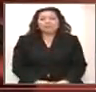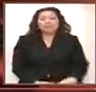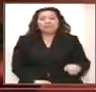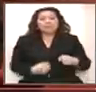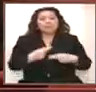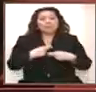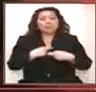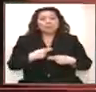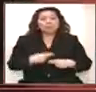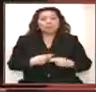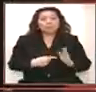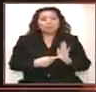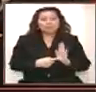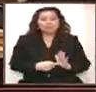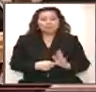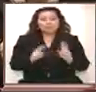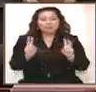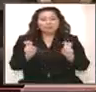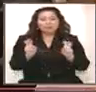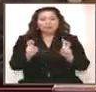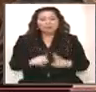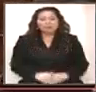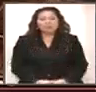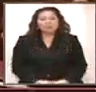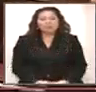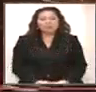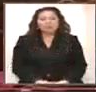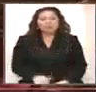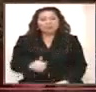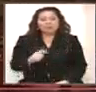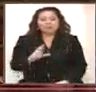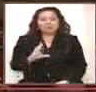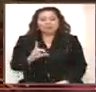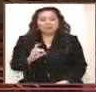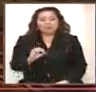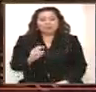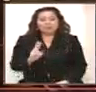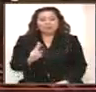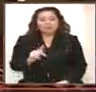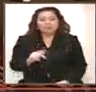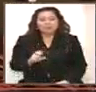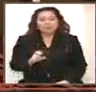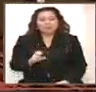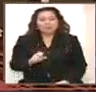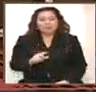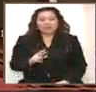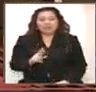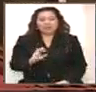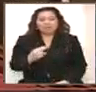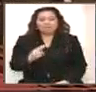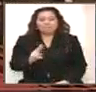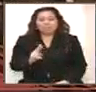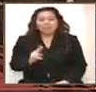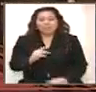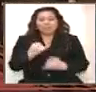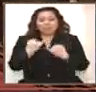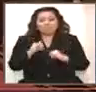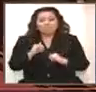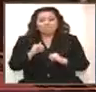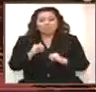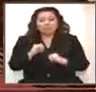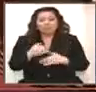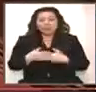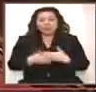Derechos Humanos con la presencia del titular del sector, Aldo Vázquez Ríos. Él ha sido invitado para exponer el informe anual